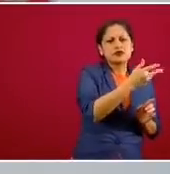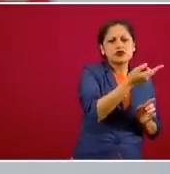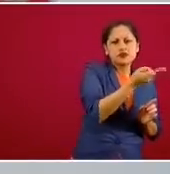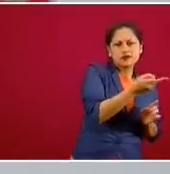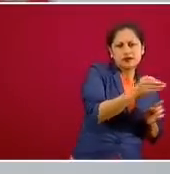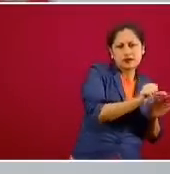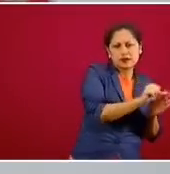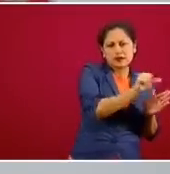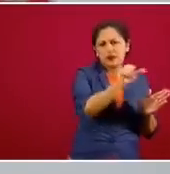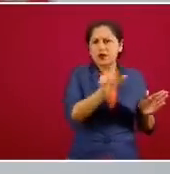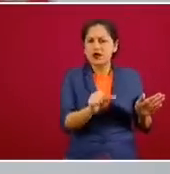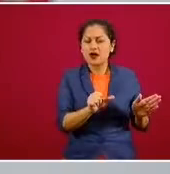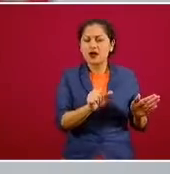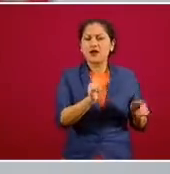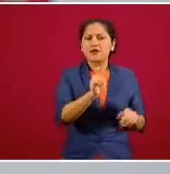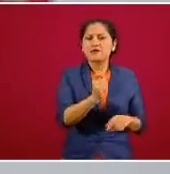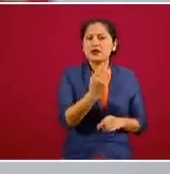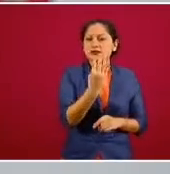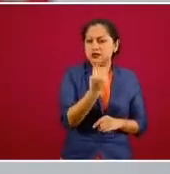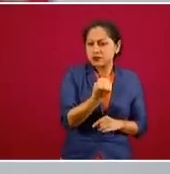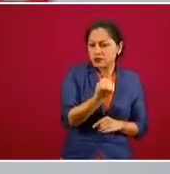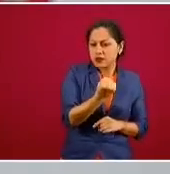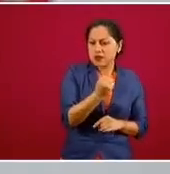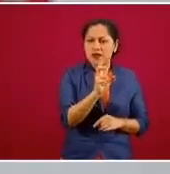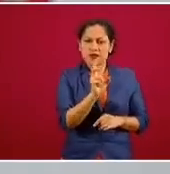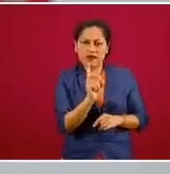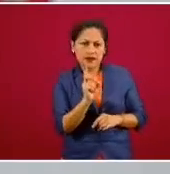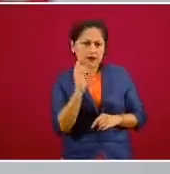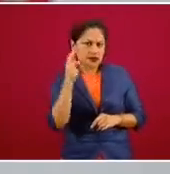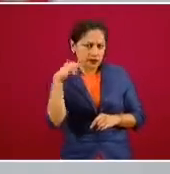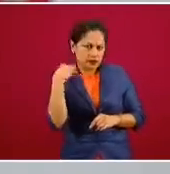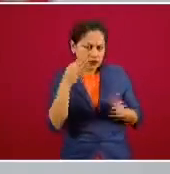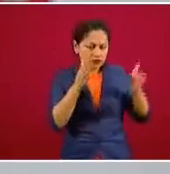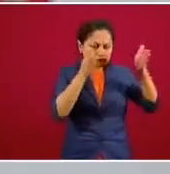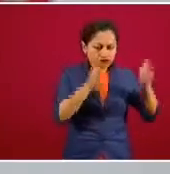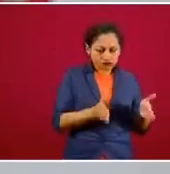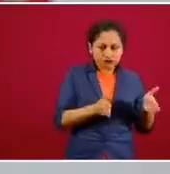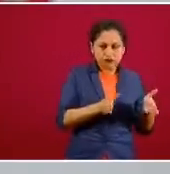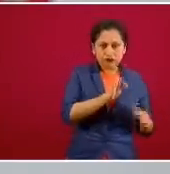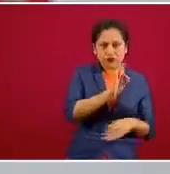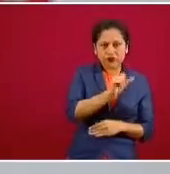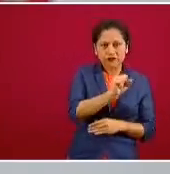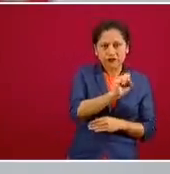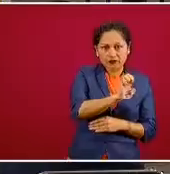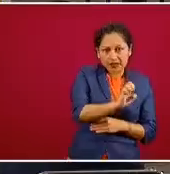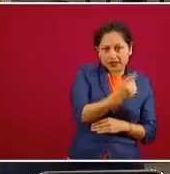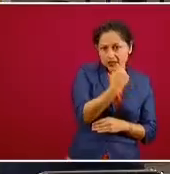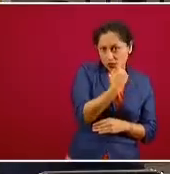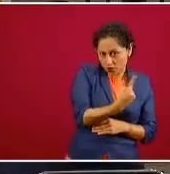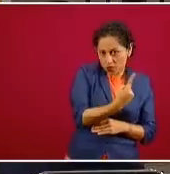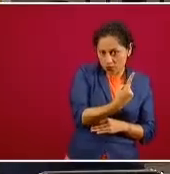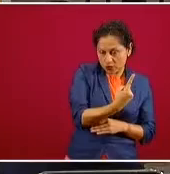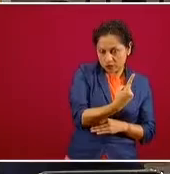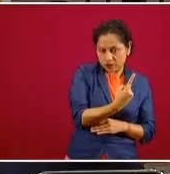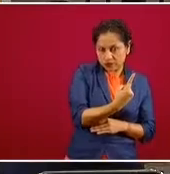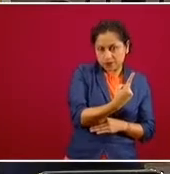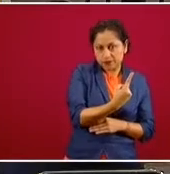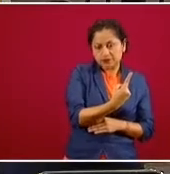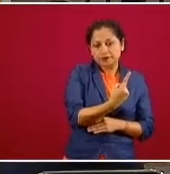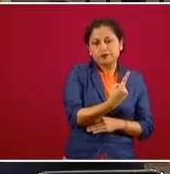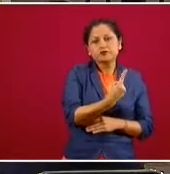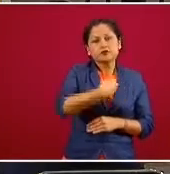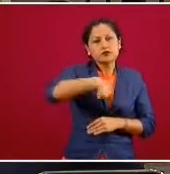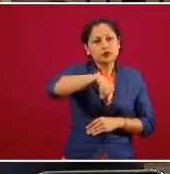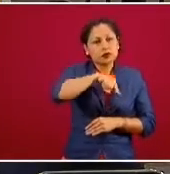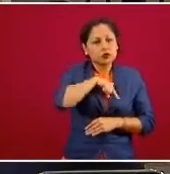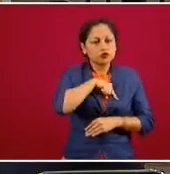hasta el 29 o 30 de marzo. En esa fase de importación viral habíamos indicado que la medida